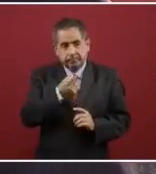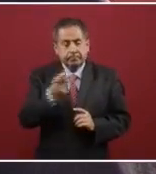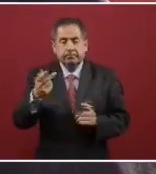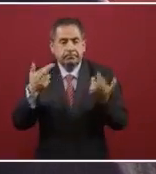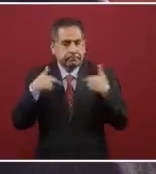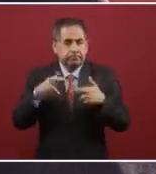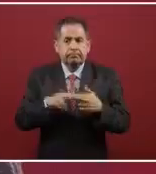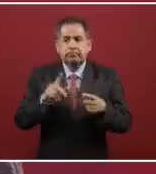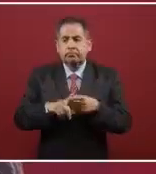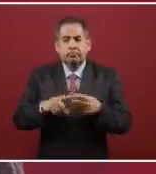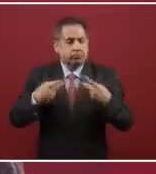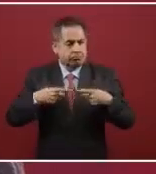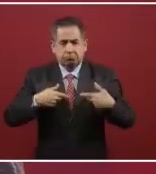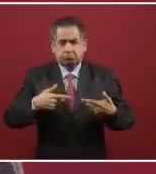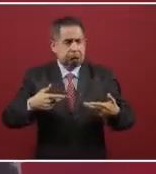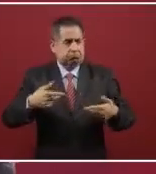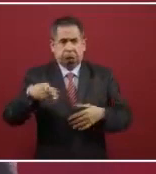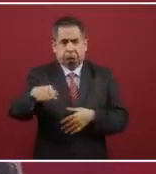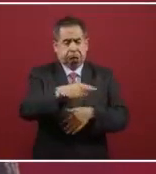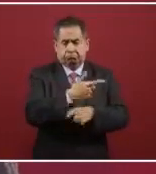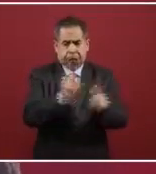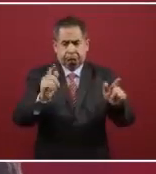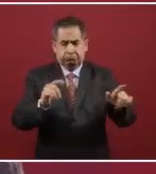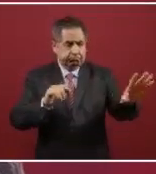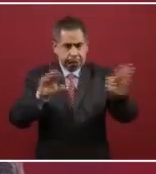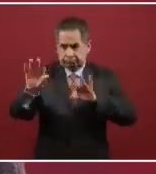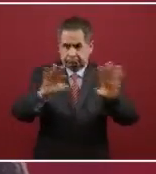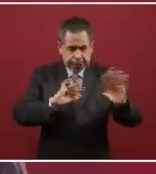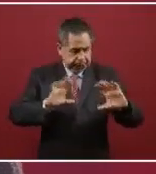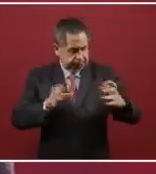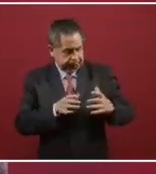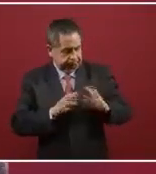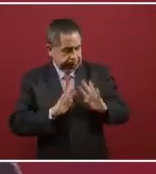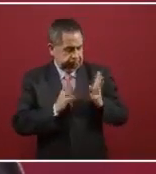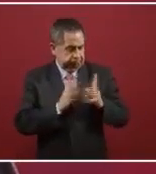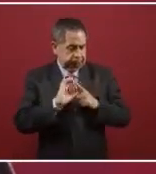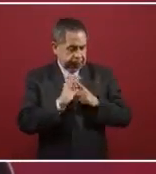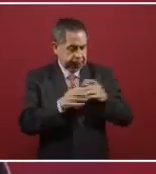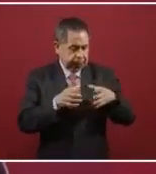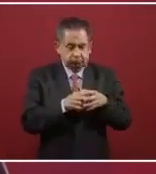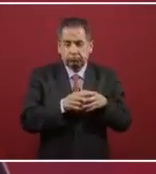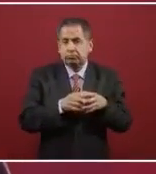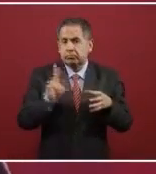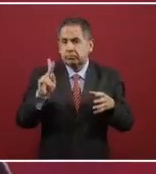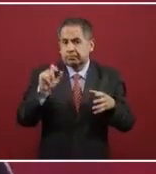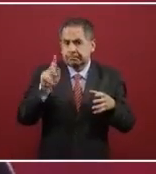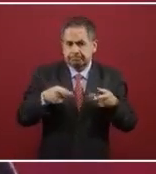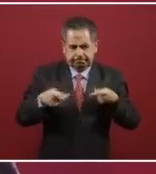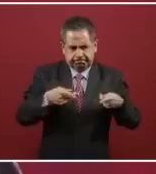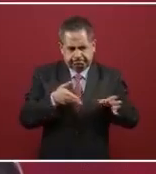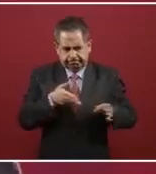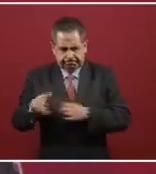maestros, a ciudadanos en la comisión, pero va a haber todo un plan, un